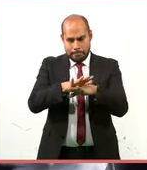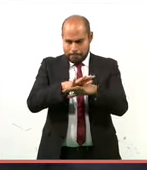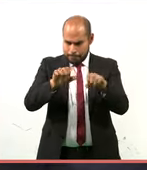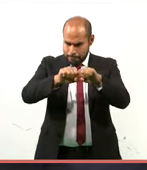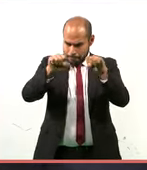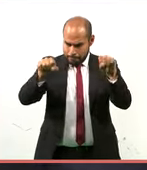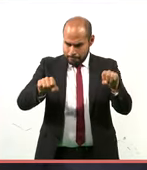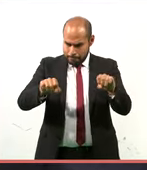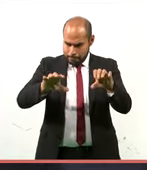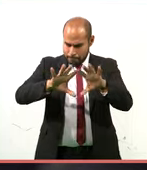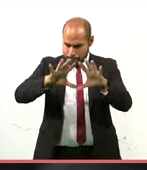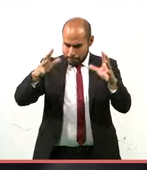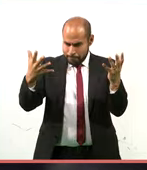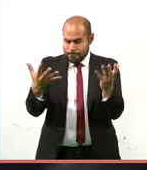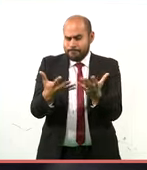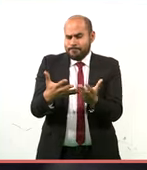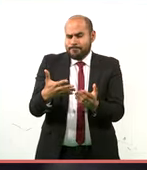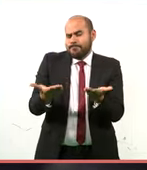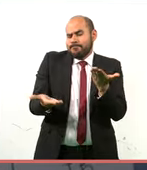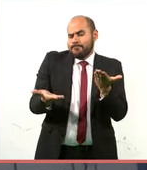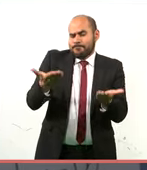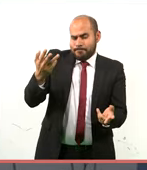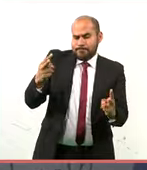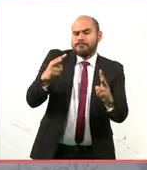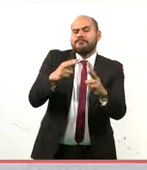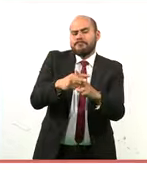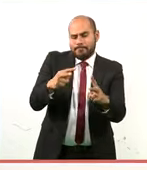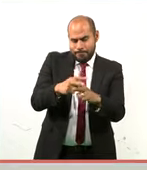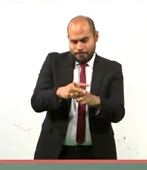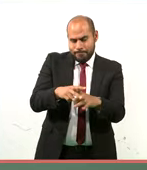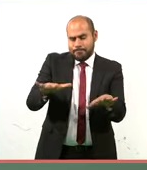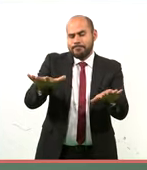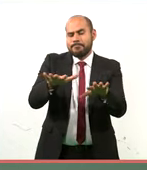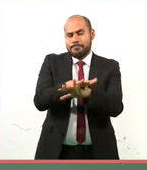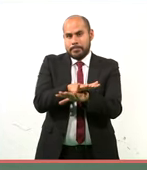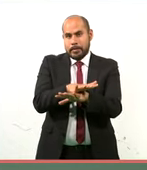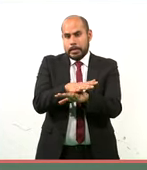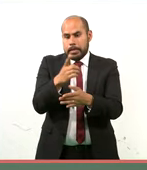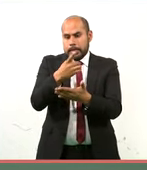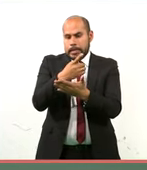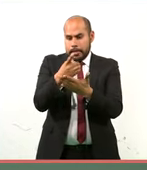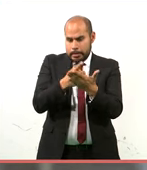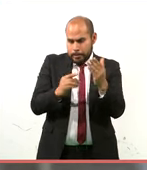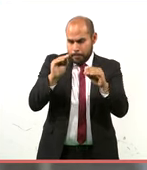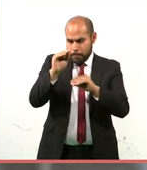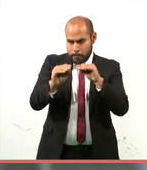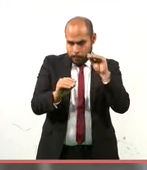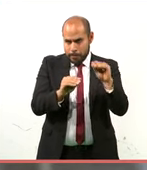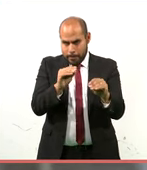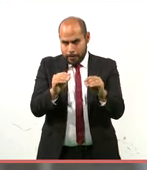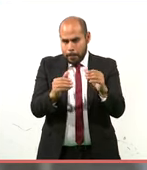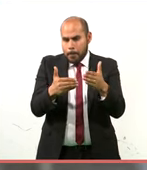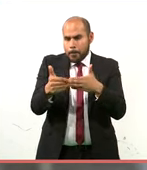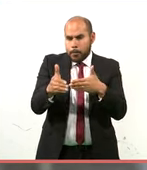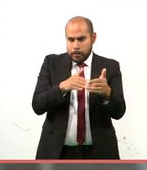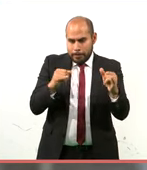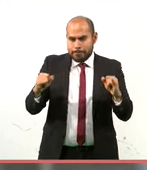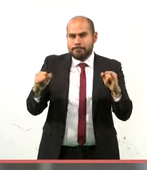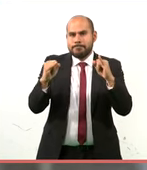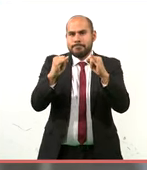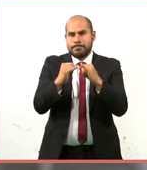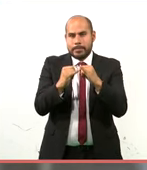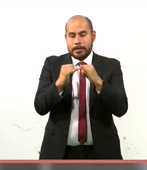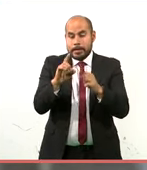estructurales que generan injusticia y violencia en el mundo. Destaca el diseño y puesta en marcha de un modelo